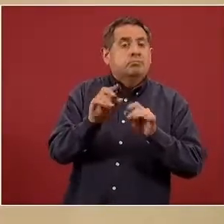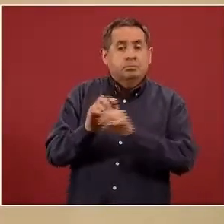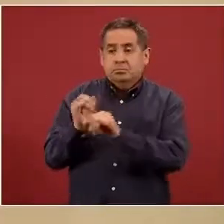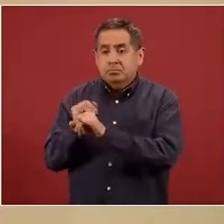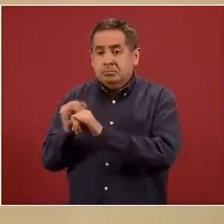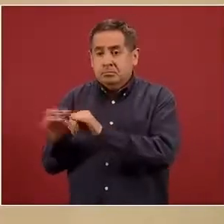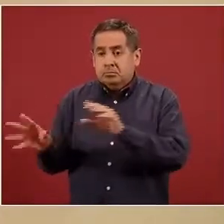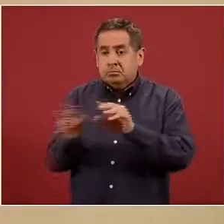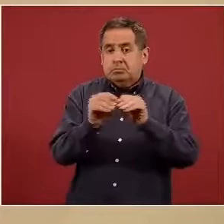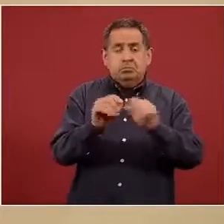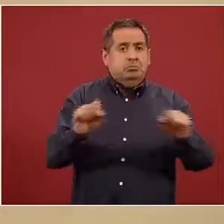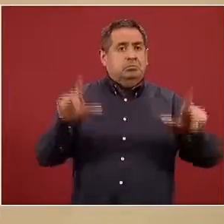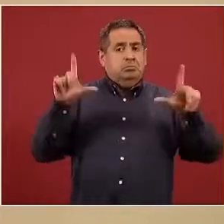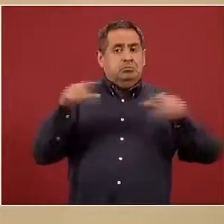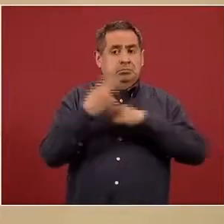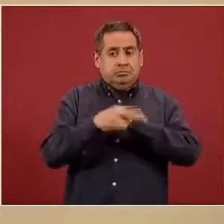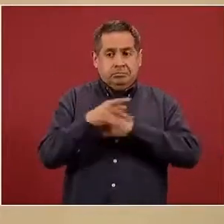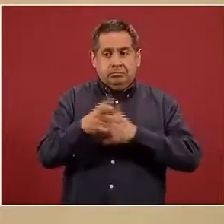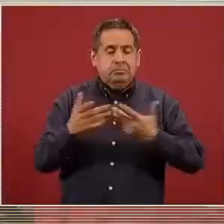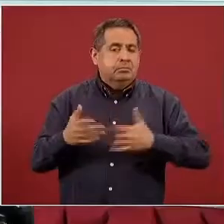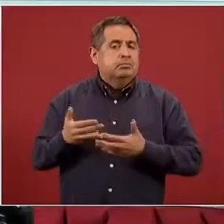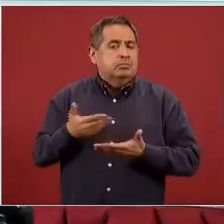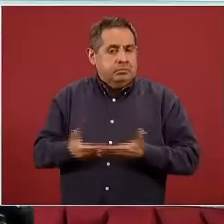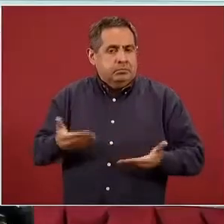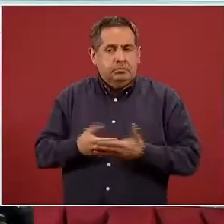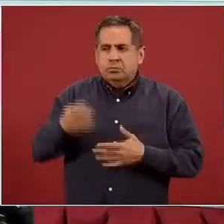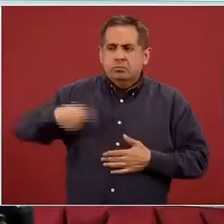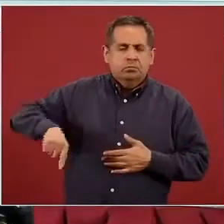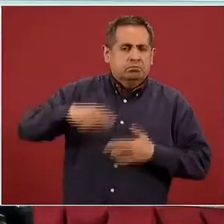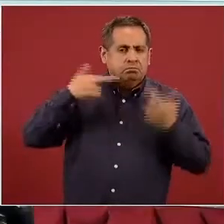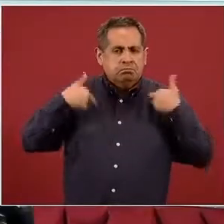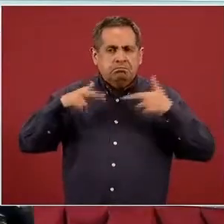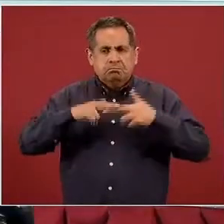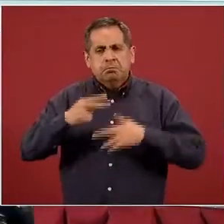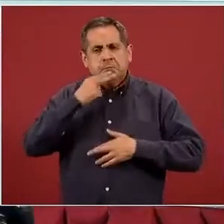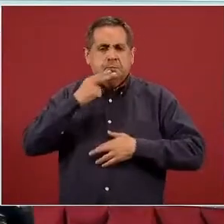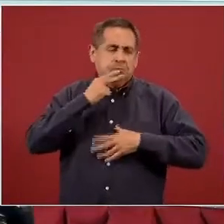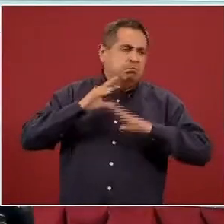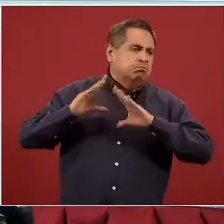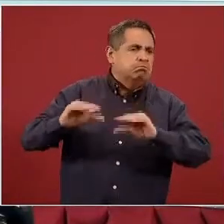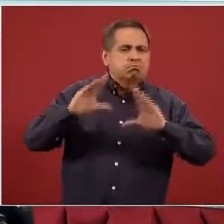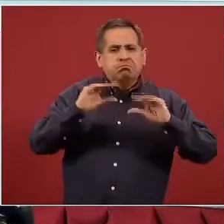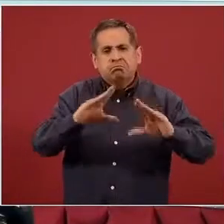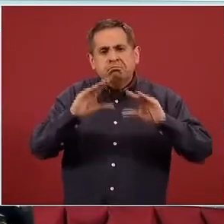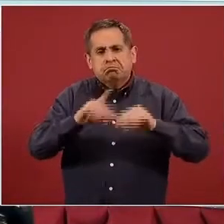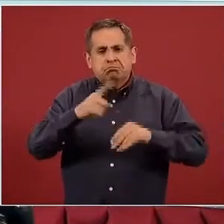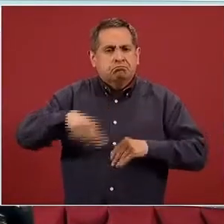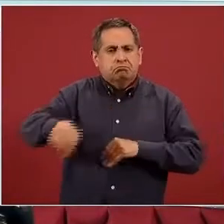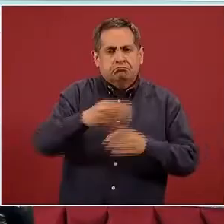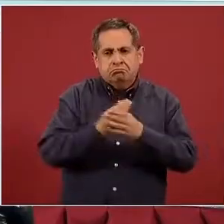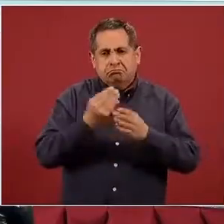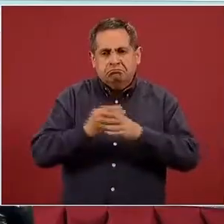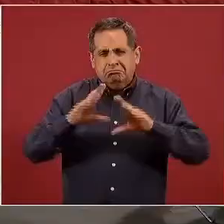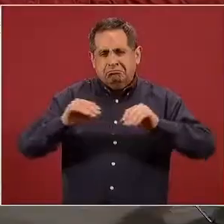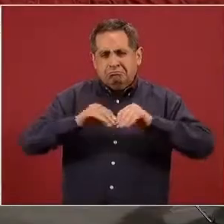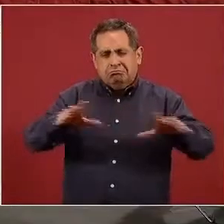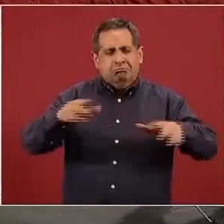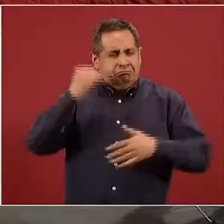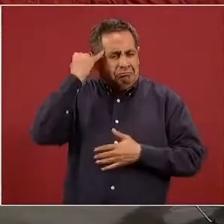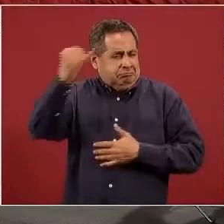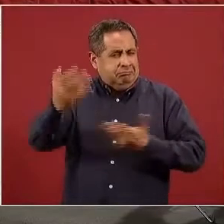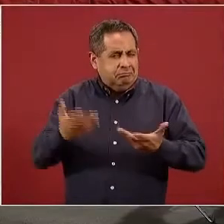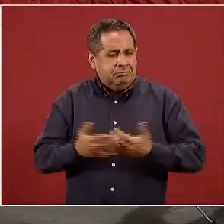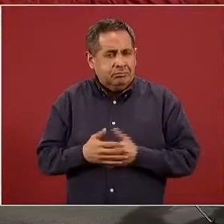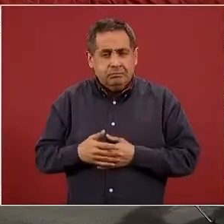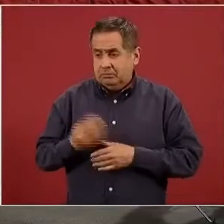digitales. Es bien importante porque ahora pues los maestros están utilizando mucho la televisión para poder dar las clases. Imagínense nada más eso, ¿no? O